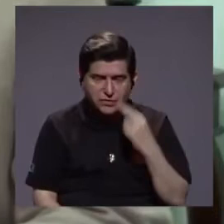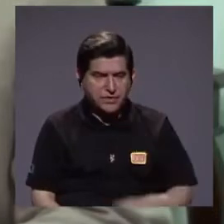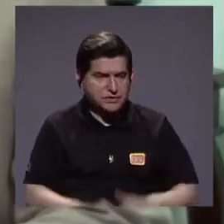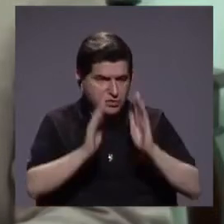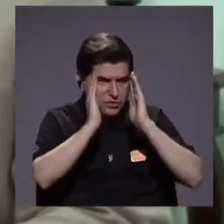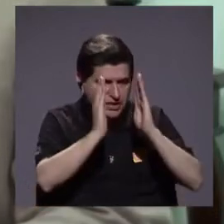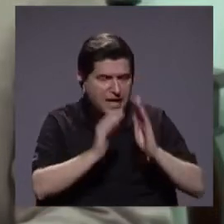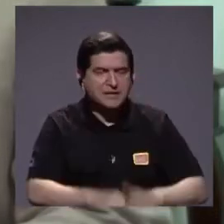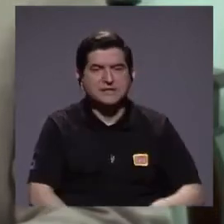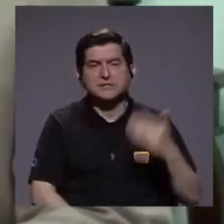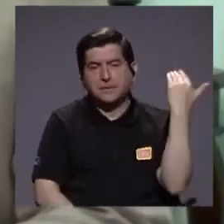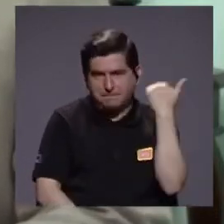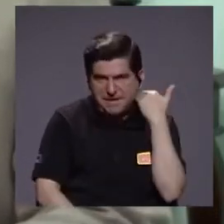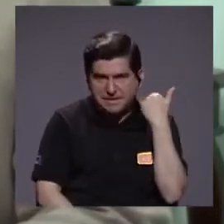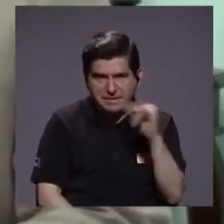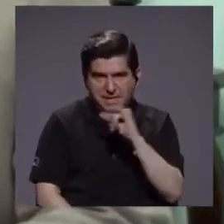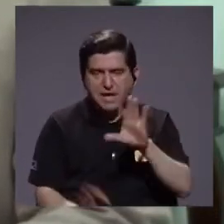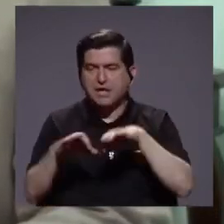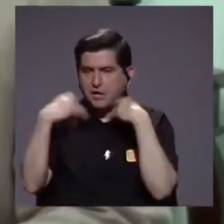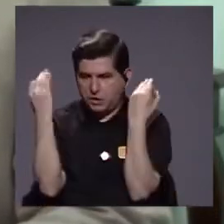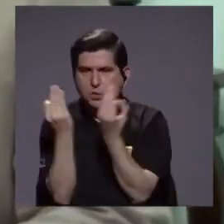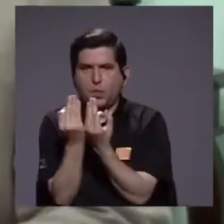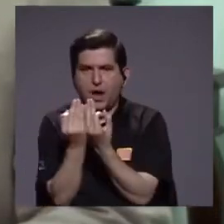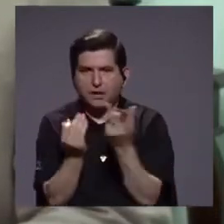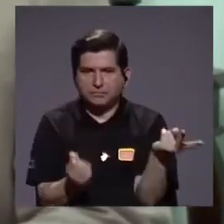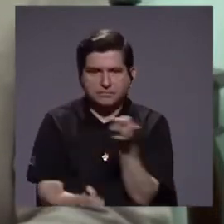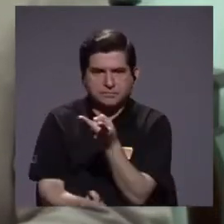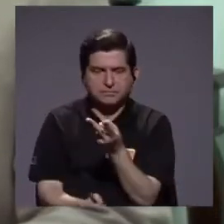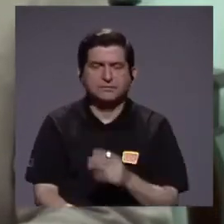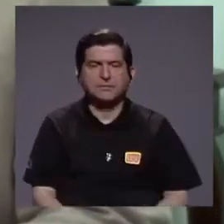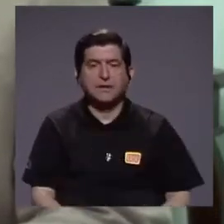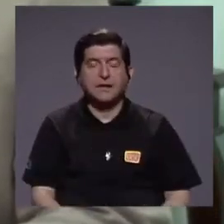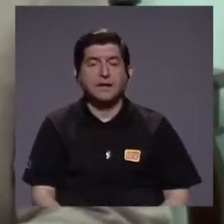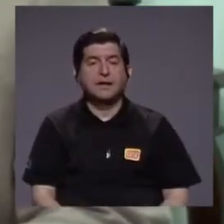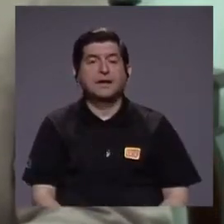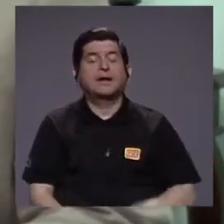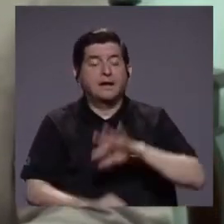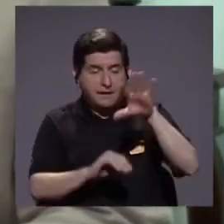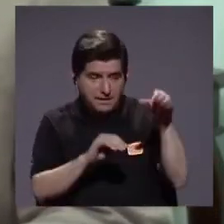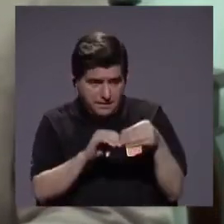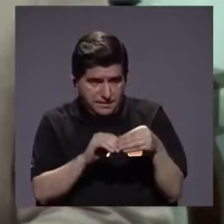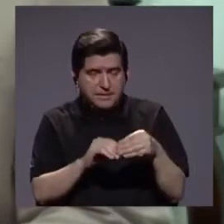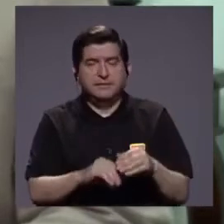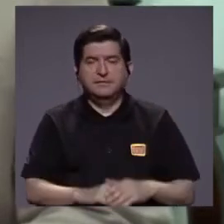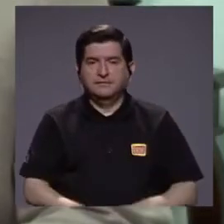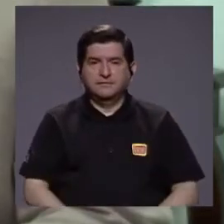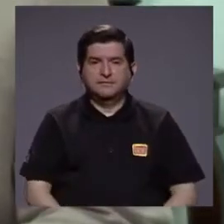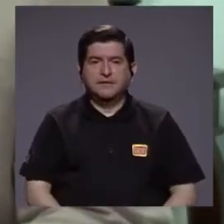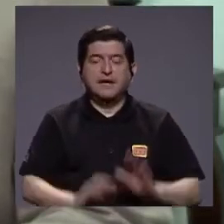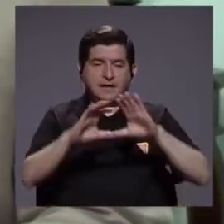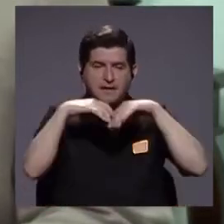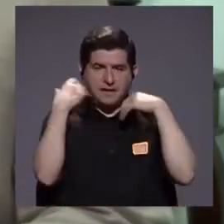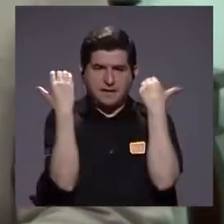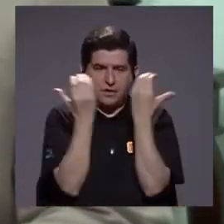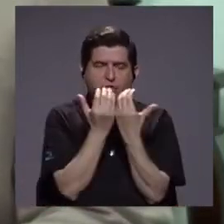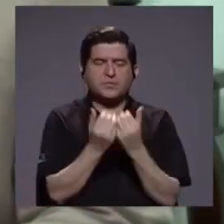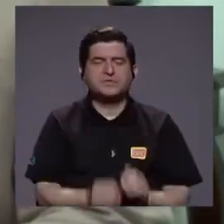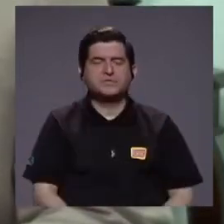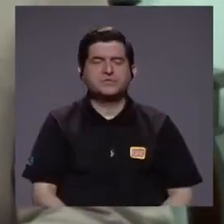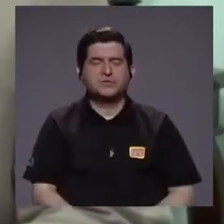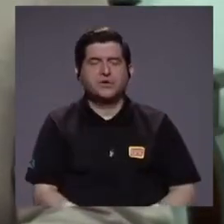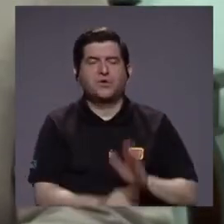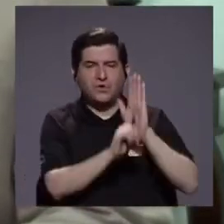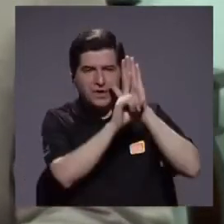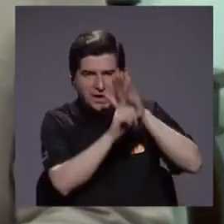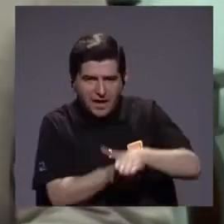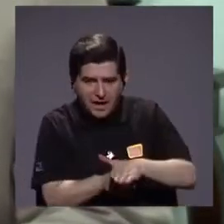también a la familia. Por otro lado, se debe dotar, es cierto, a la Comisión de Acoso y